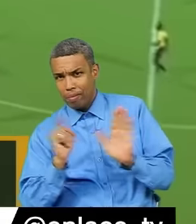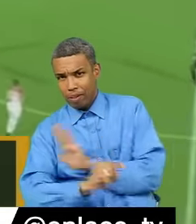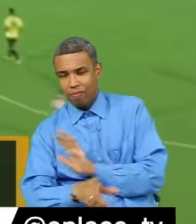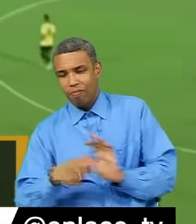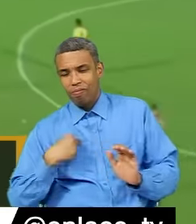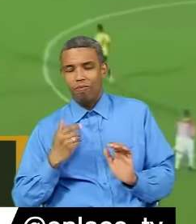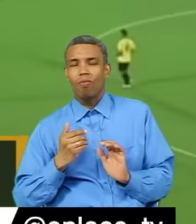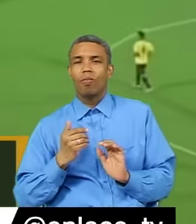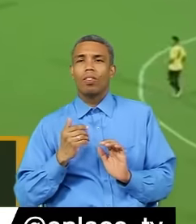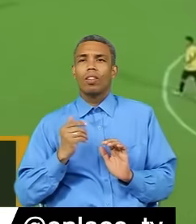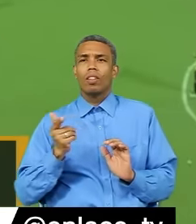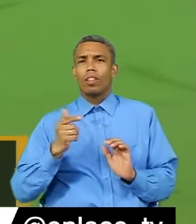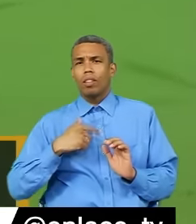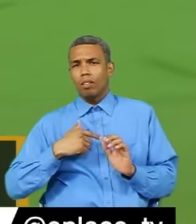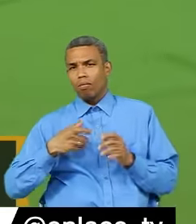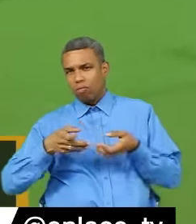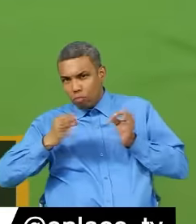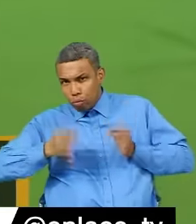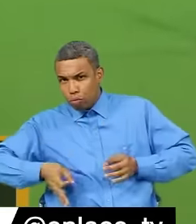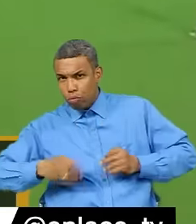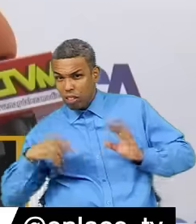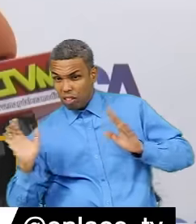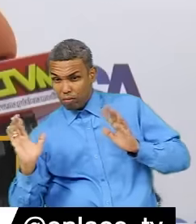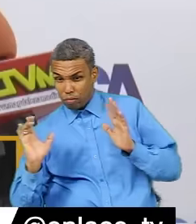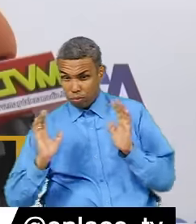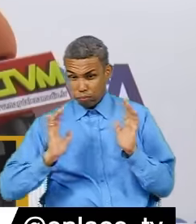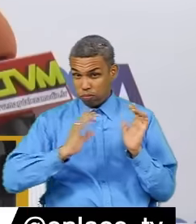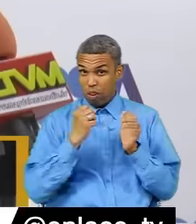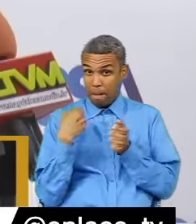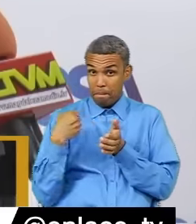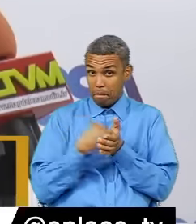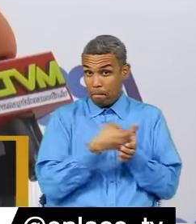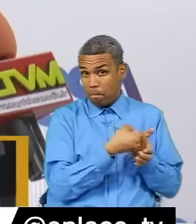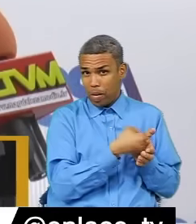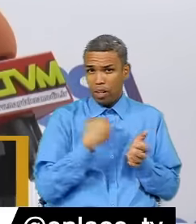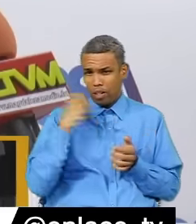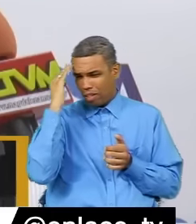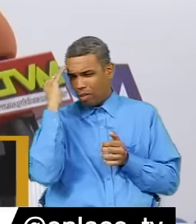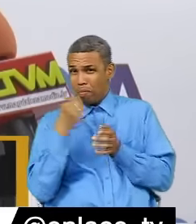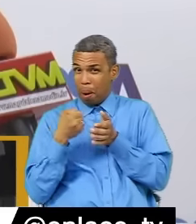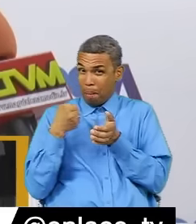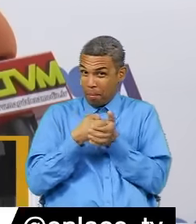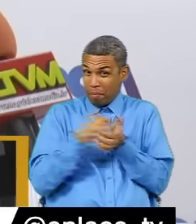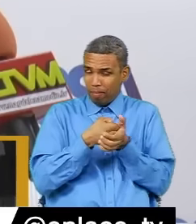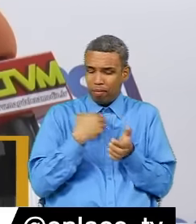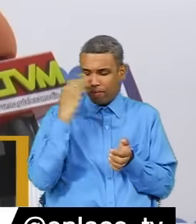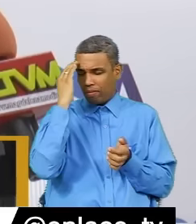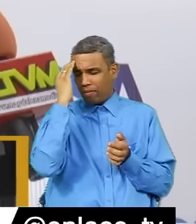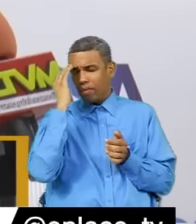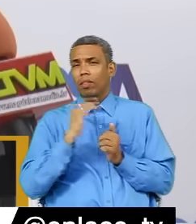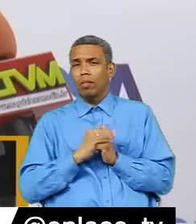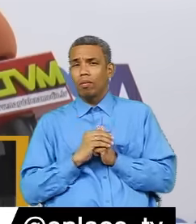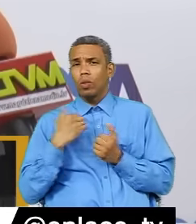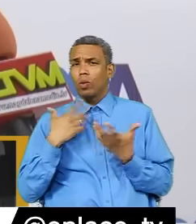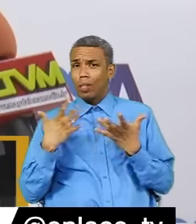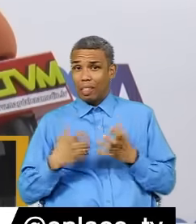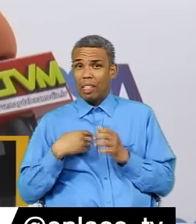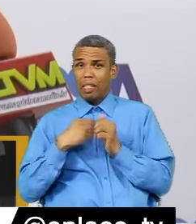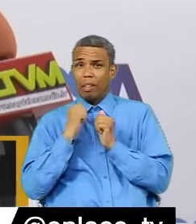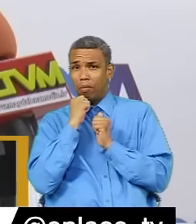partido ofensivo, aunque no fue muy claro en el mediocampo. Nosotros sabíamos que jugamos una final. Para nosotros hoy, si queremos estar entre los 8, son